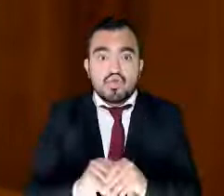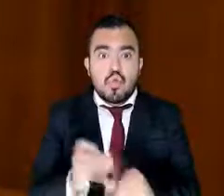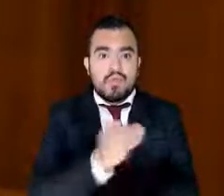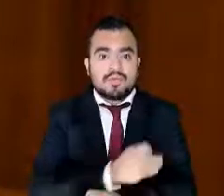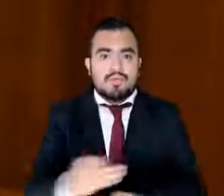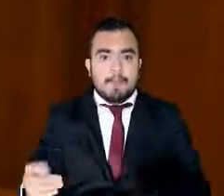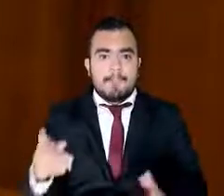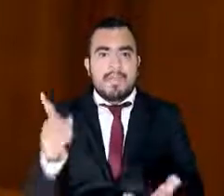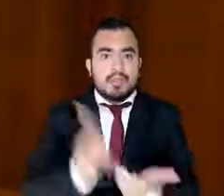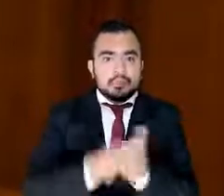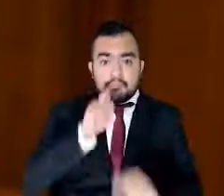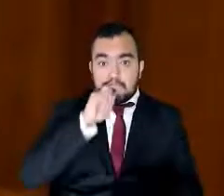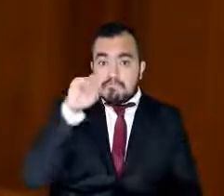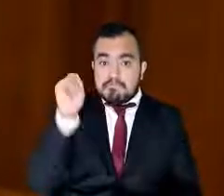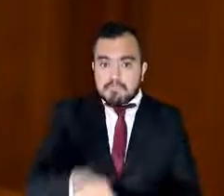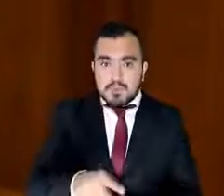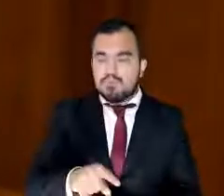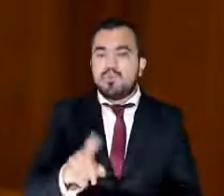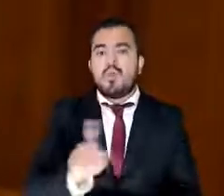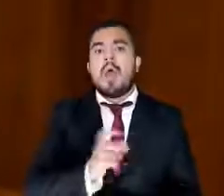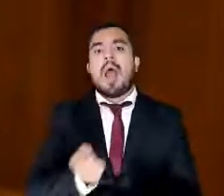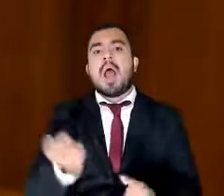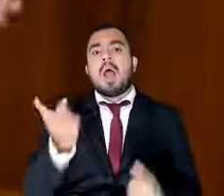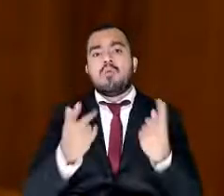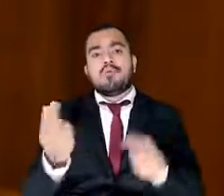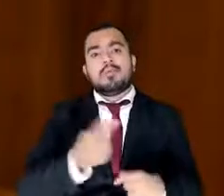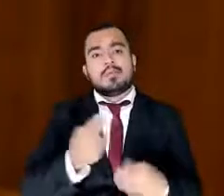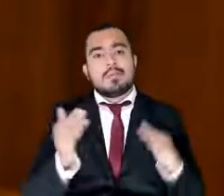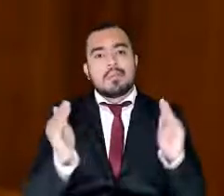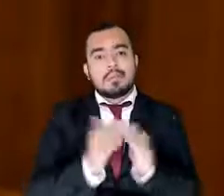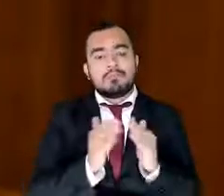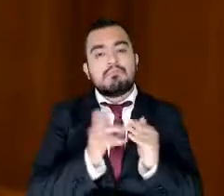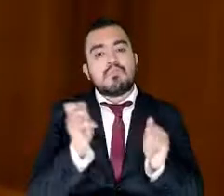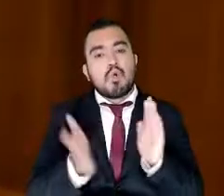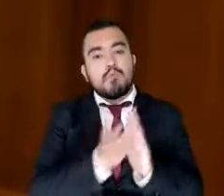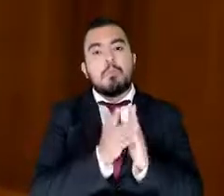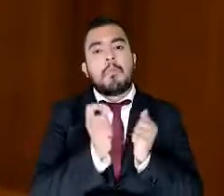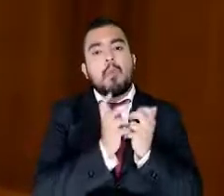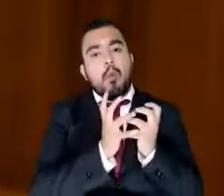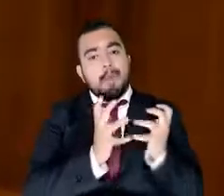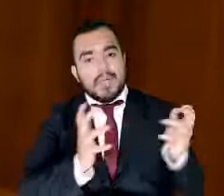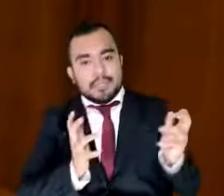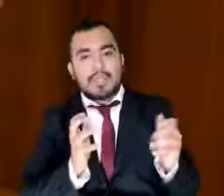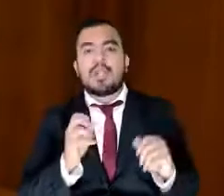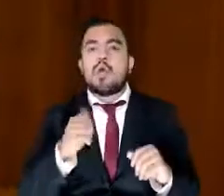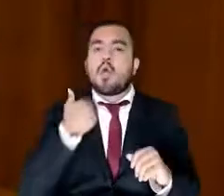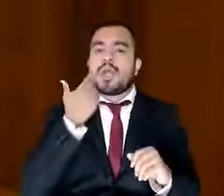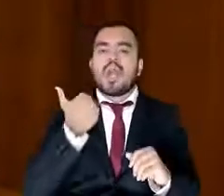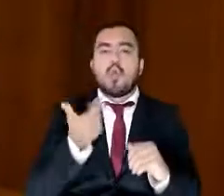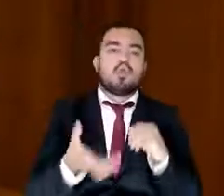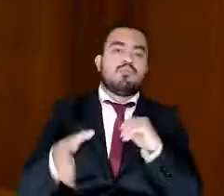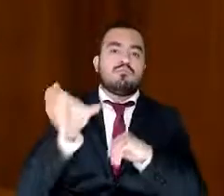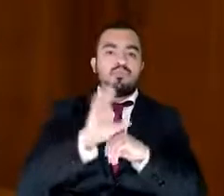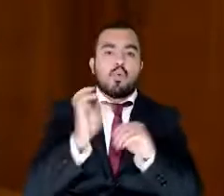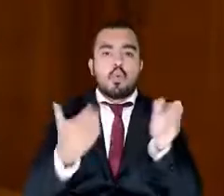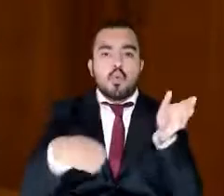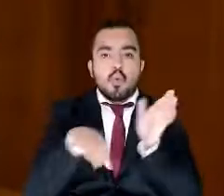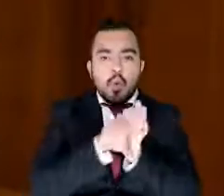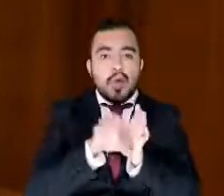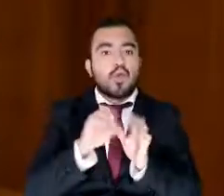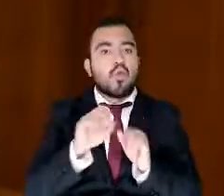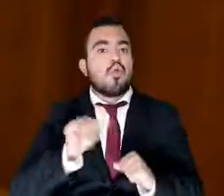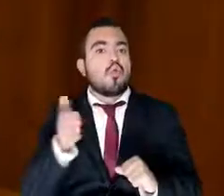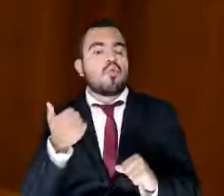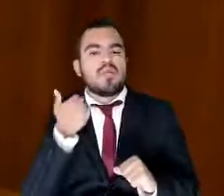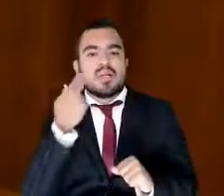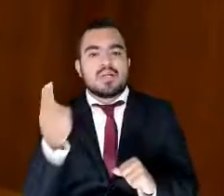requieren el mismo insumo, algunos requieren ampliar sus viviendas, algunos requieren construir algún otro cuarto, otros necesitan algo de equipamiento